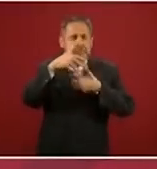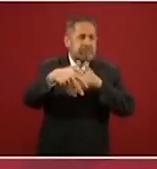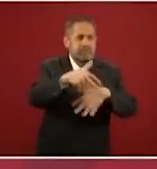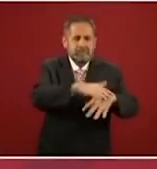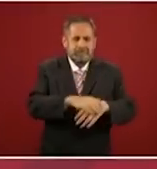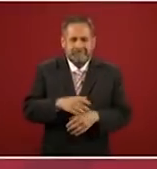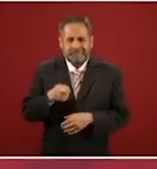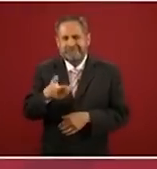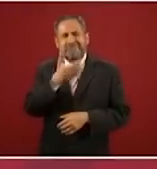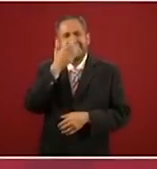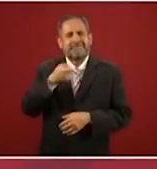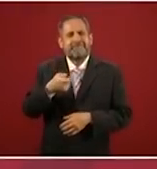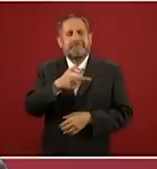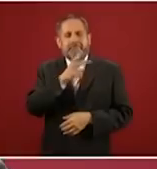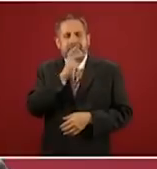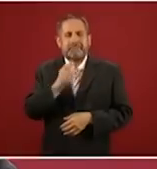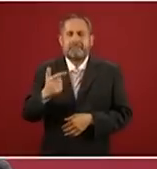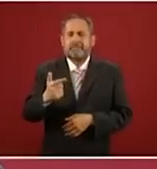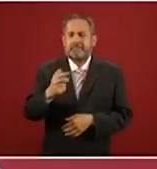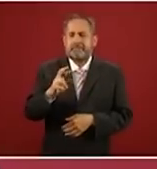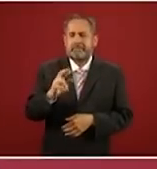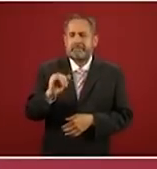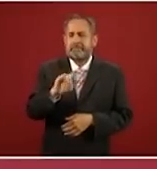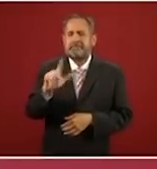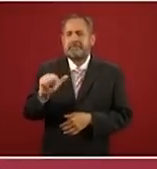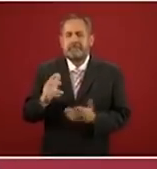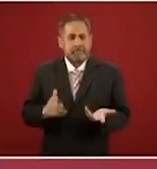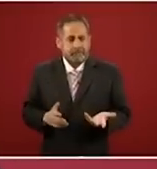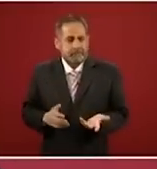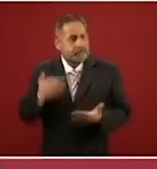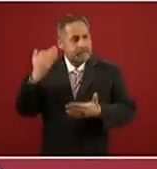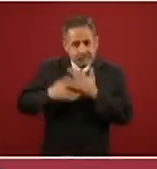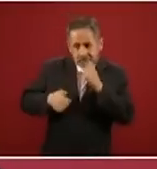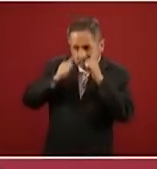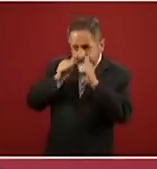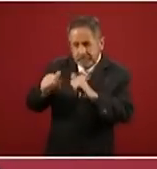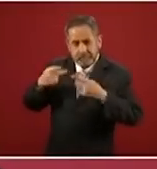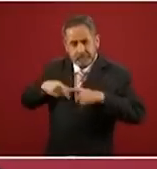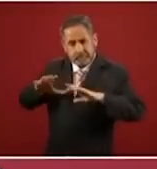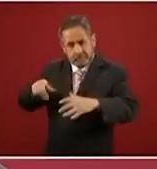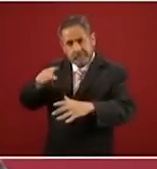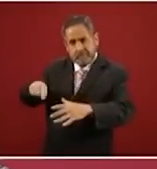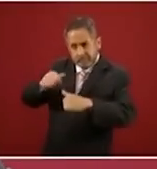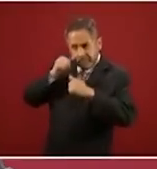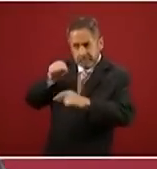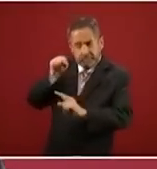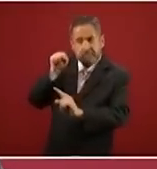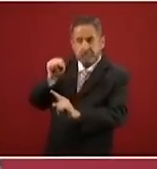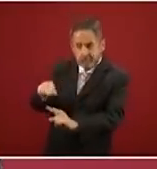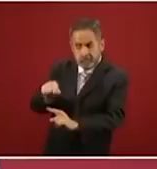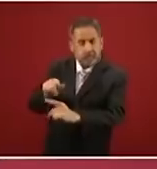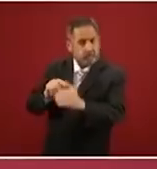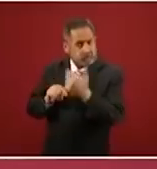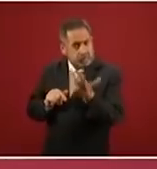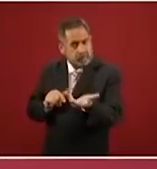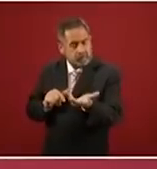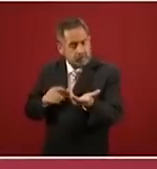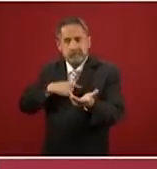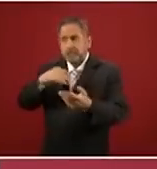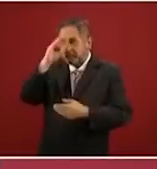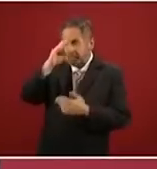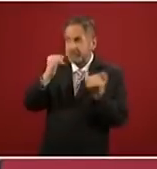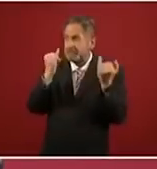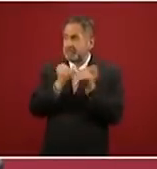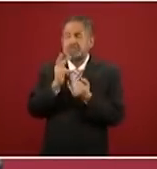decirlo coloquialmente sin tomar en cuenta los trabajadores pensando de que van a llegar a hacer lo